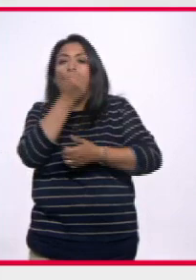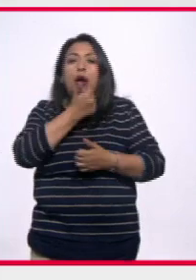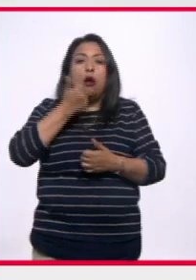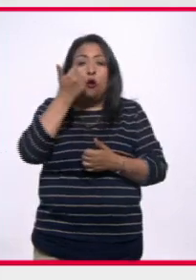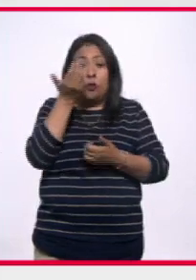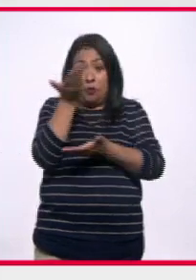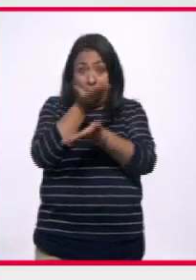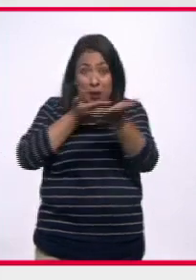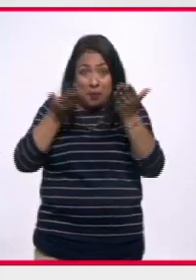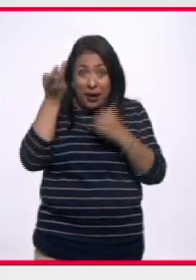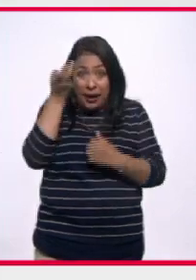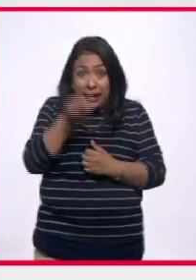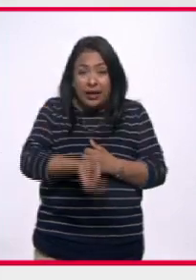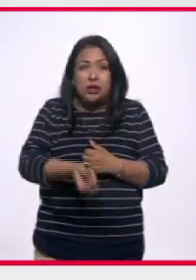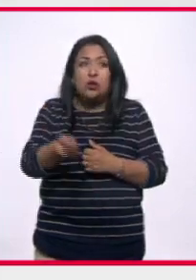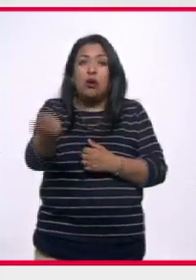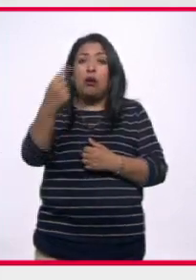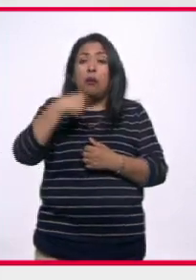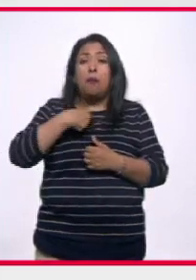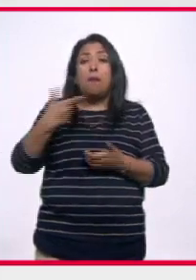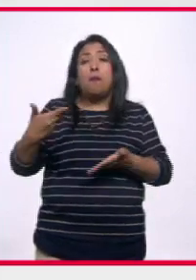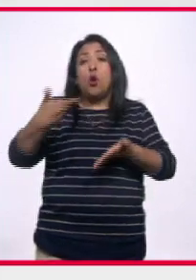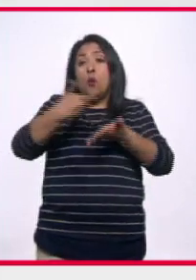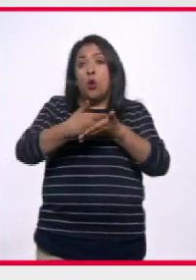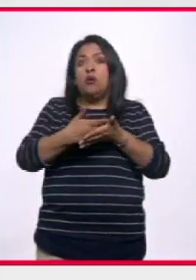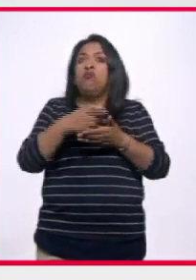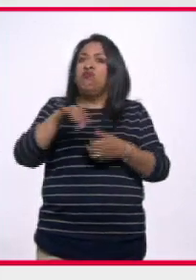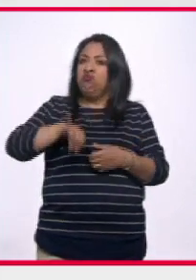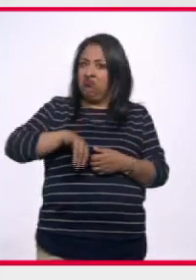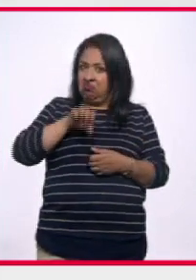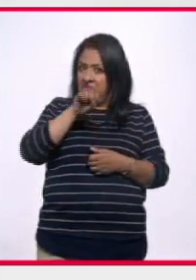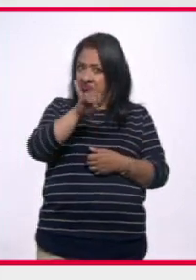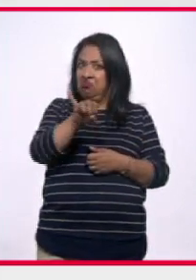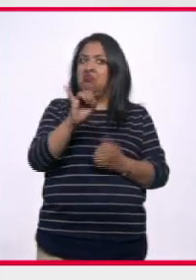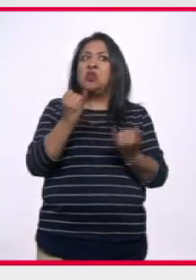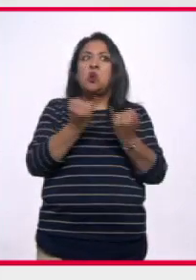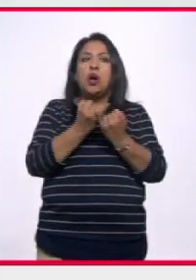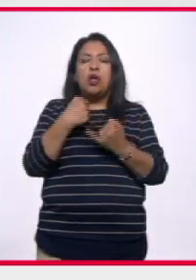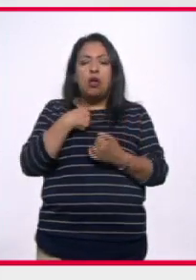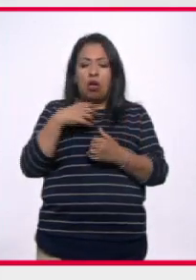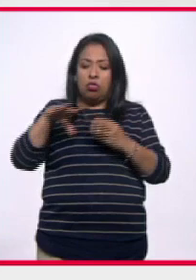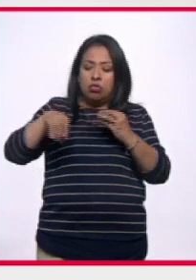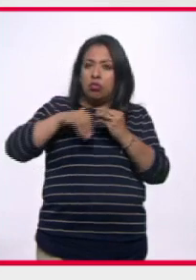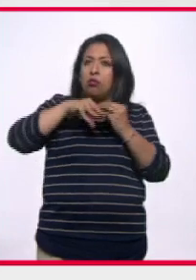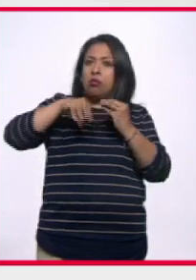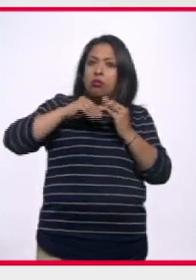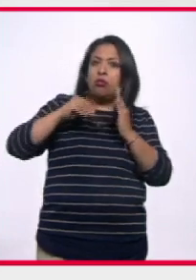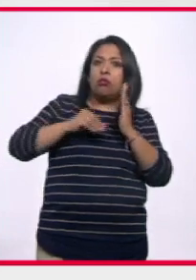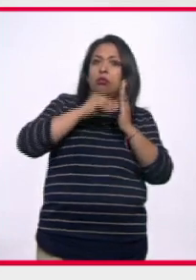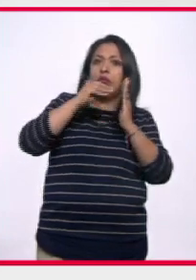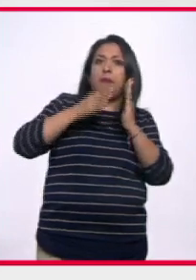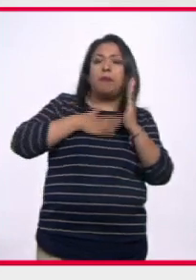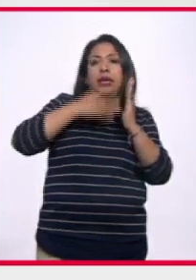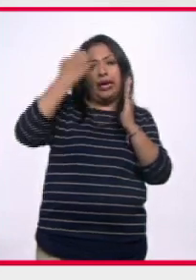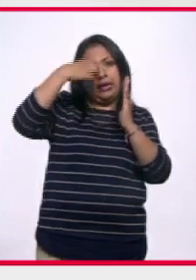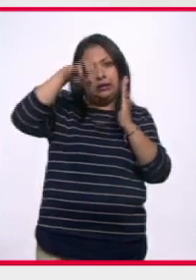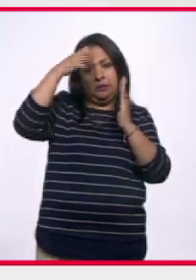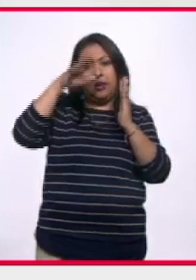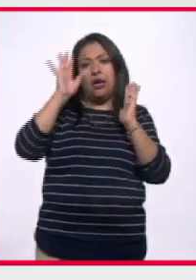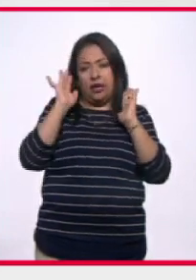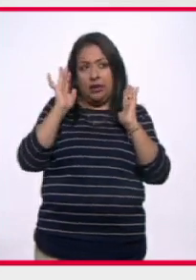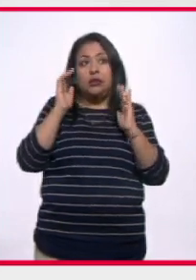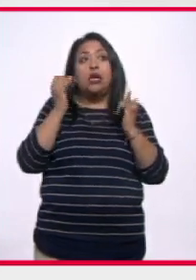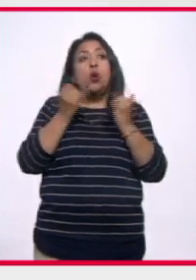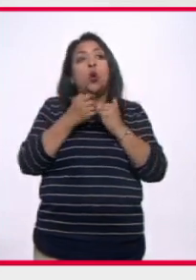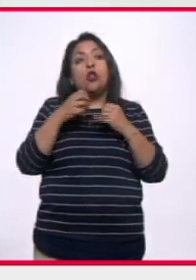trabajar dialogando ellos me proponen cosas también muy interesantes que voy incorporando a mi propia experiencia y